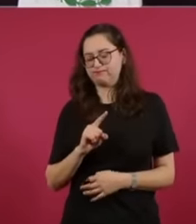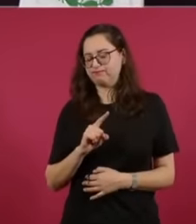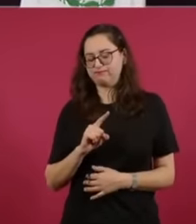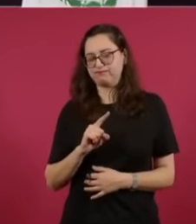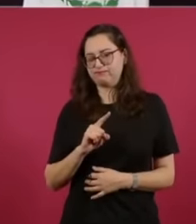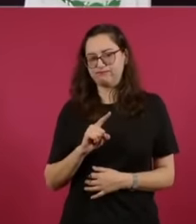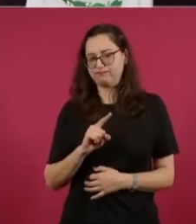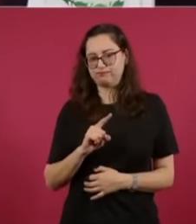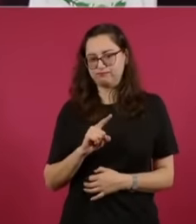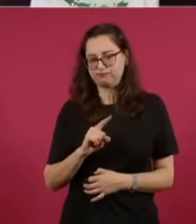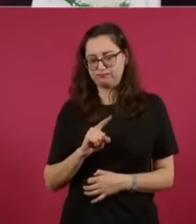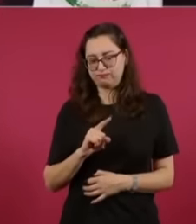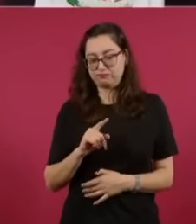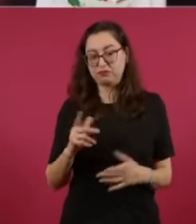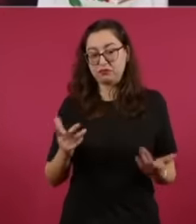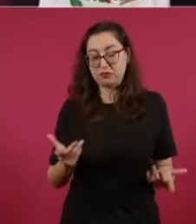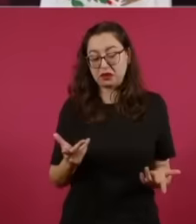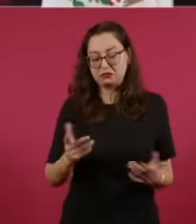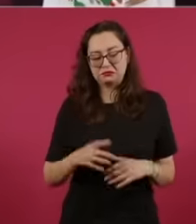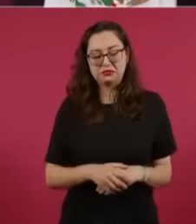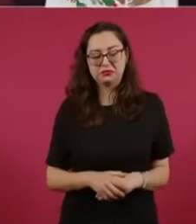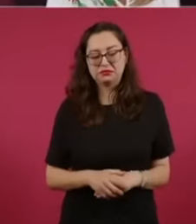vino nuevo en botellas viejas.